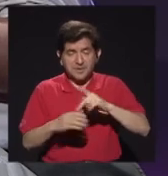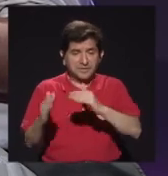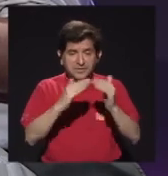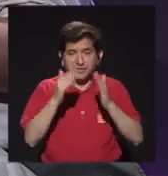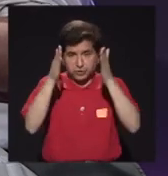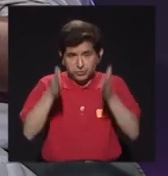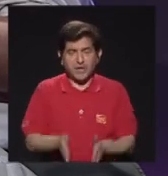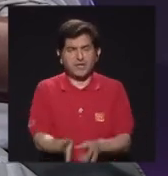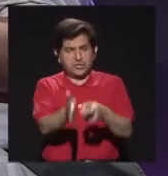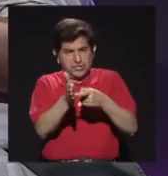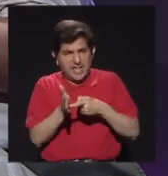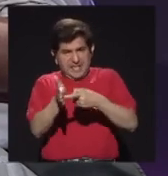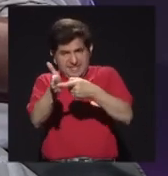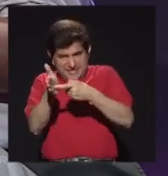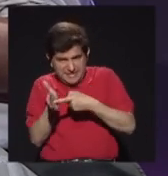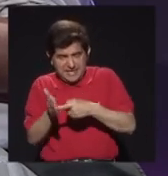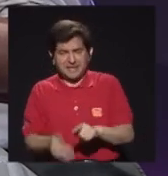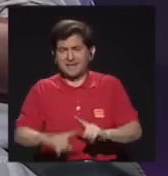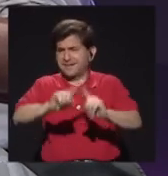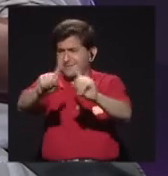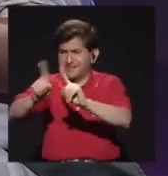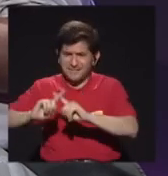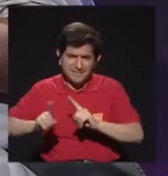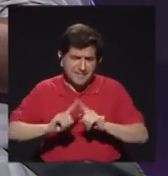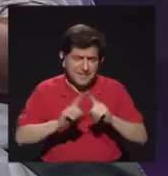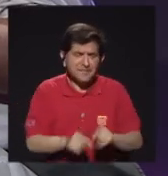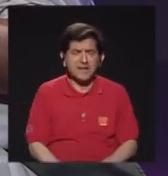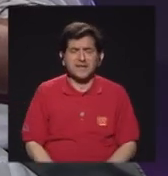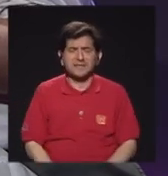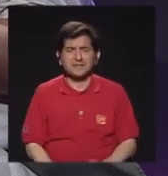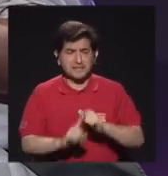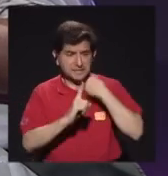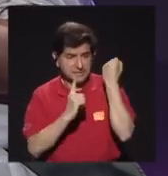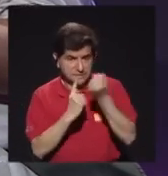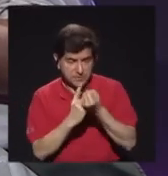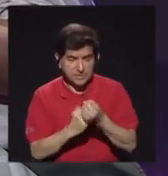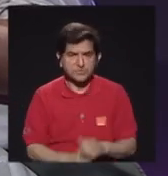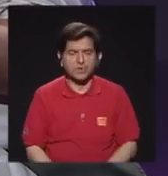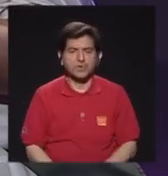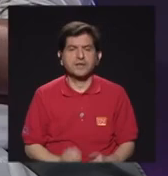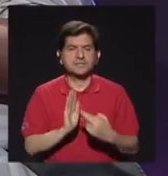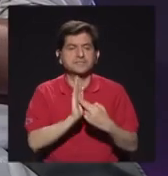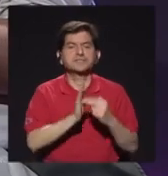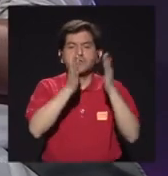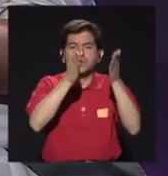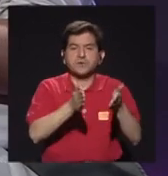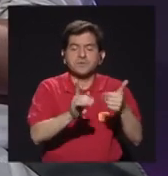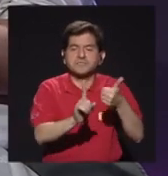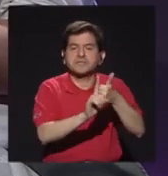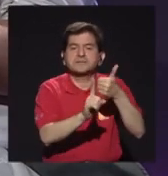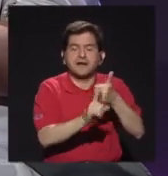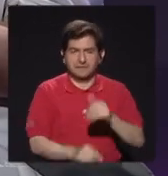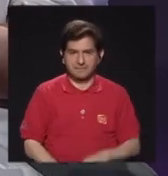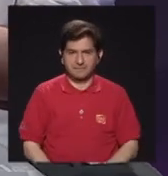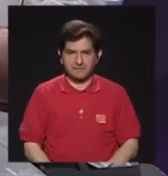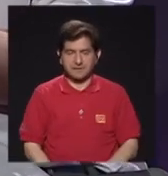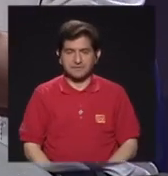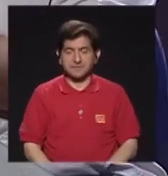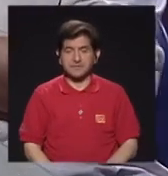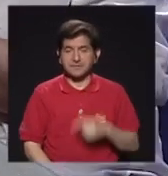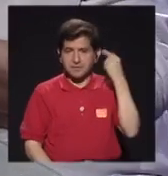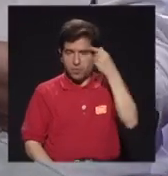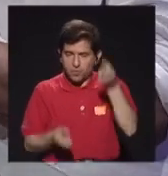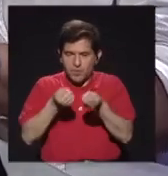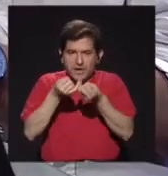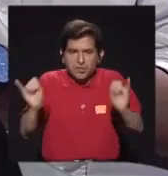ciudadanía exigiendo una serie de prerrogativas respecto a la representatividad respecto a el estado laico